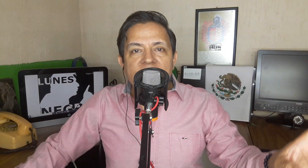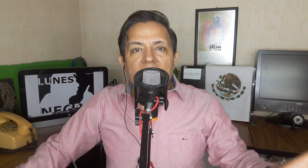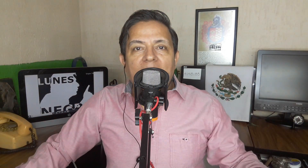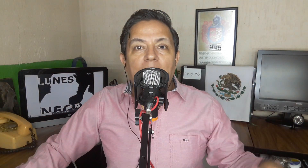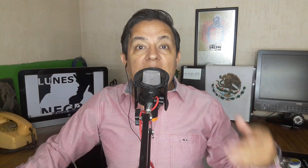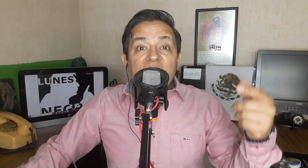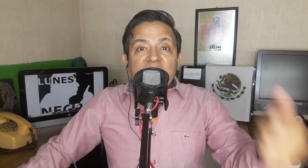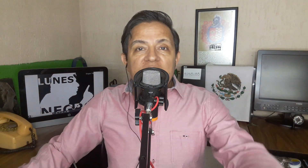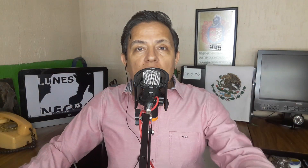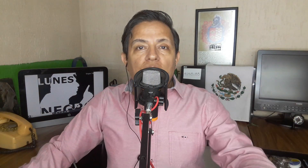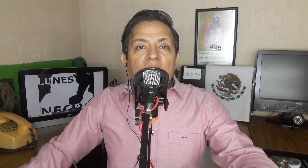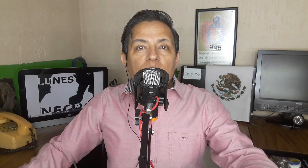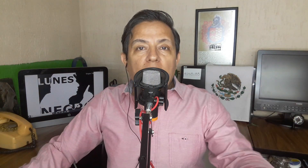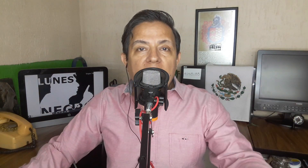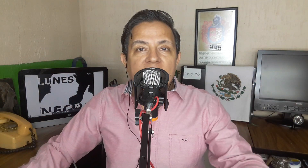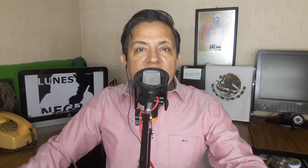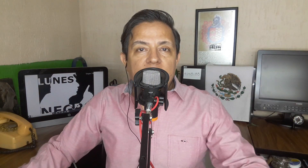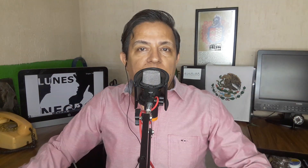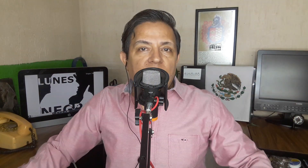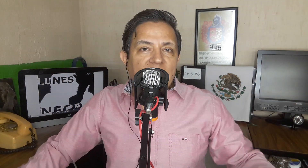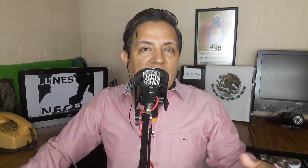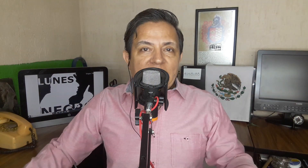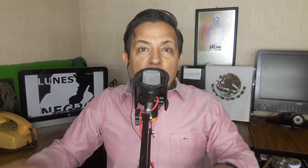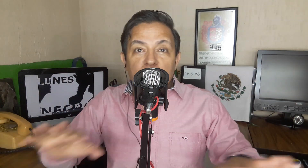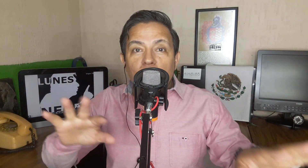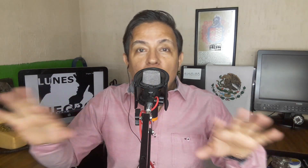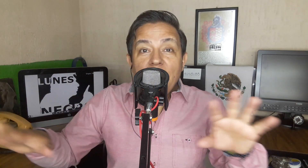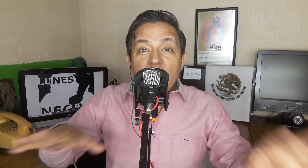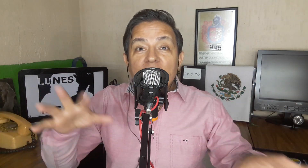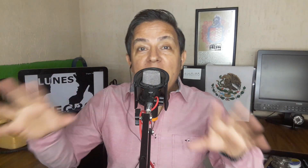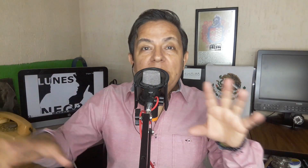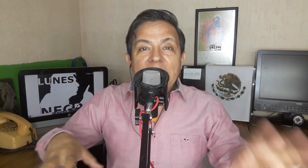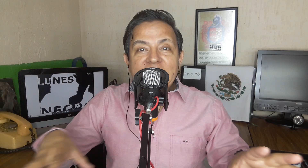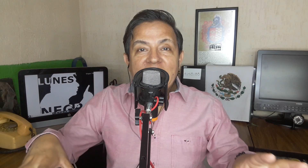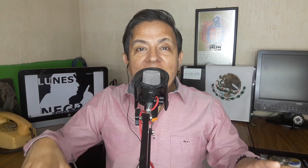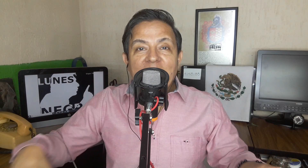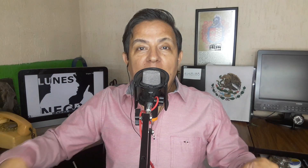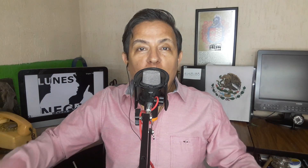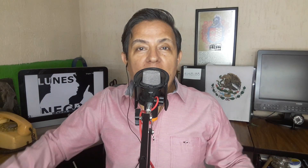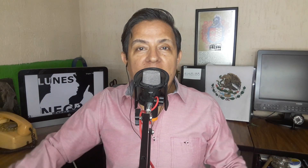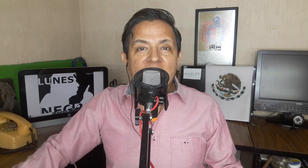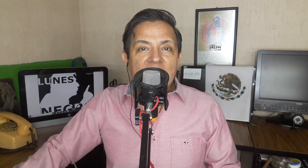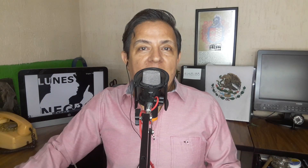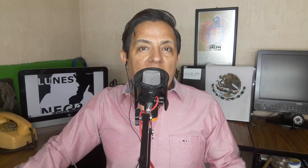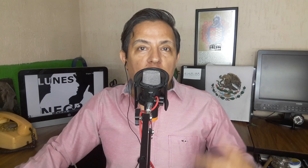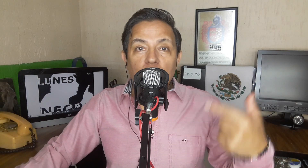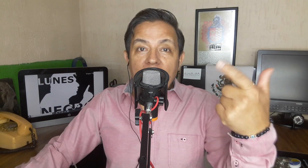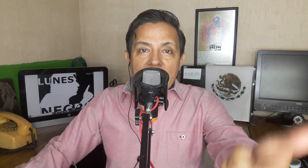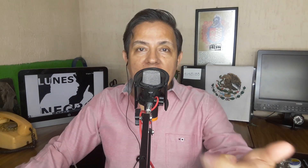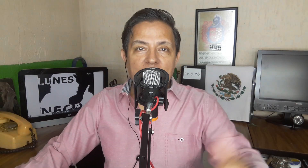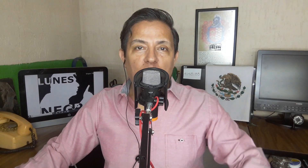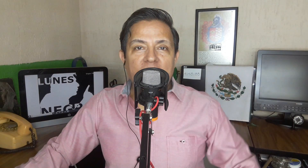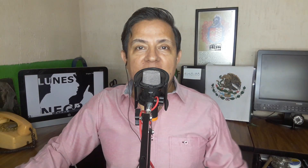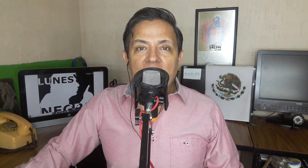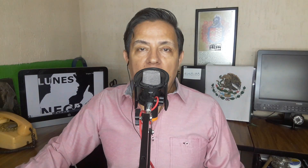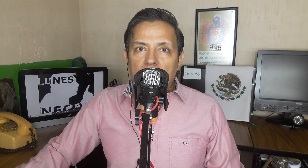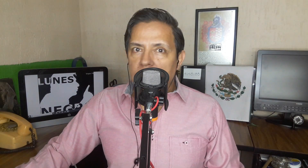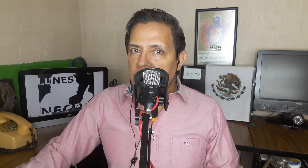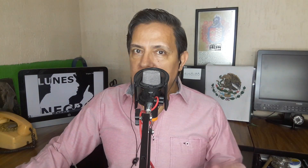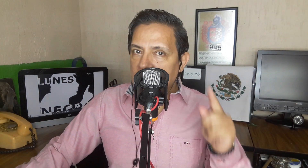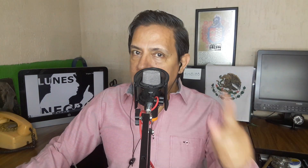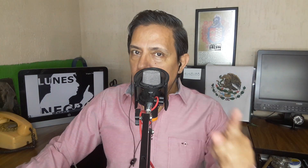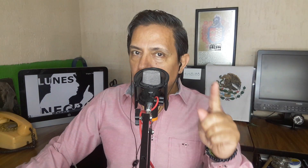que hombres. La manifestación fue de mujeres. Trata por todos los medios de minimizar el tema mujeres, no darle la